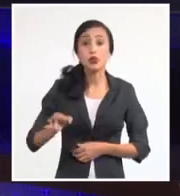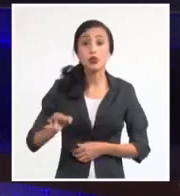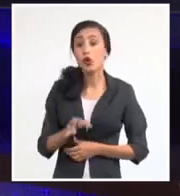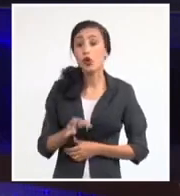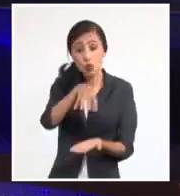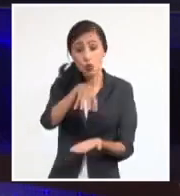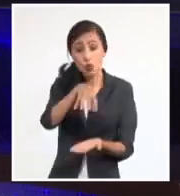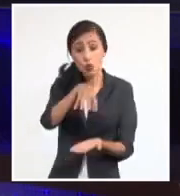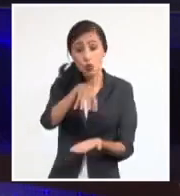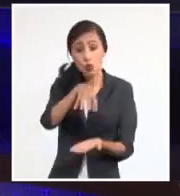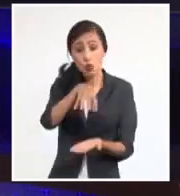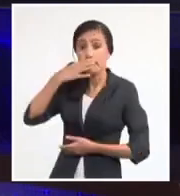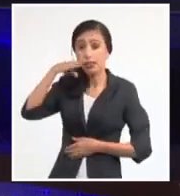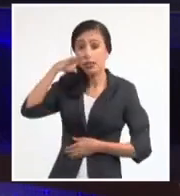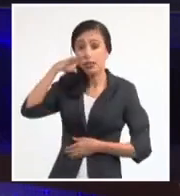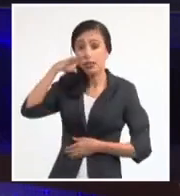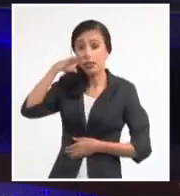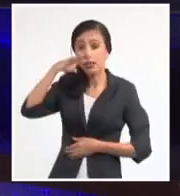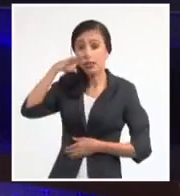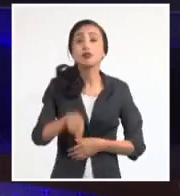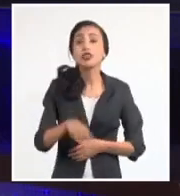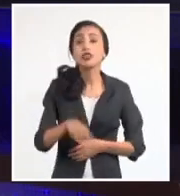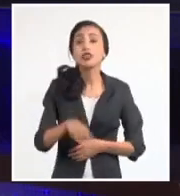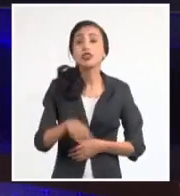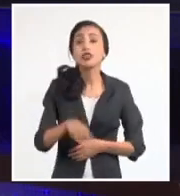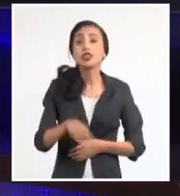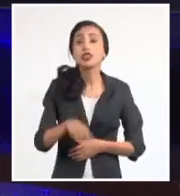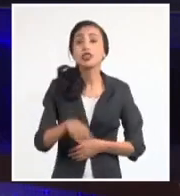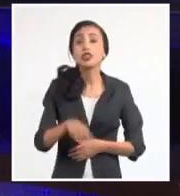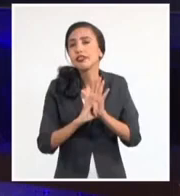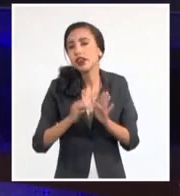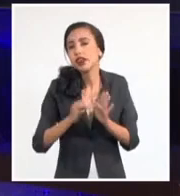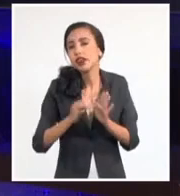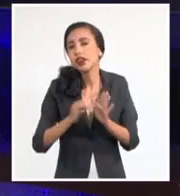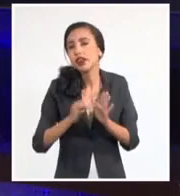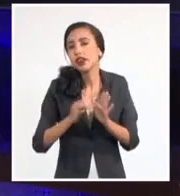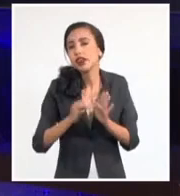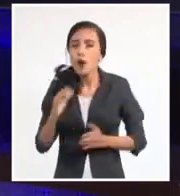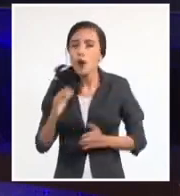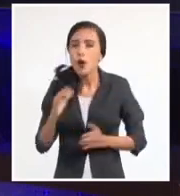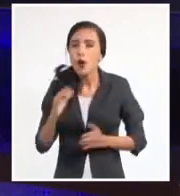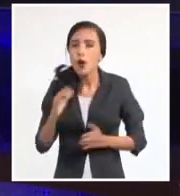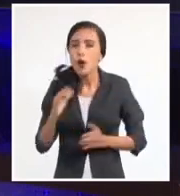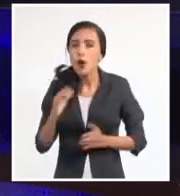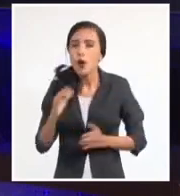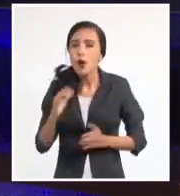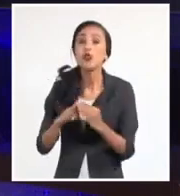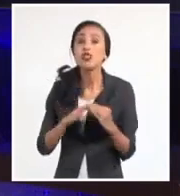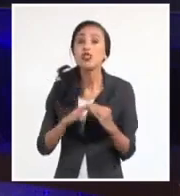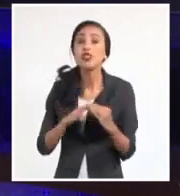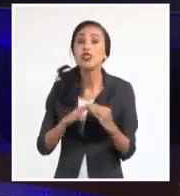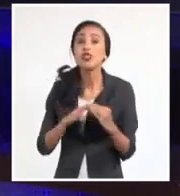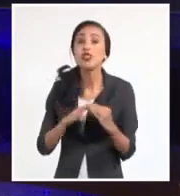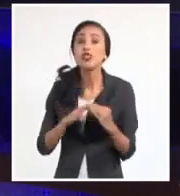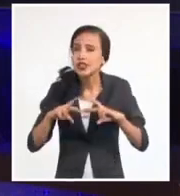que conforma también esa identidad, pero también el desarrollo de esas comunidades y la importancia que tiene